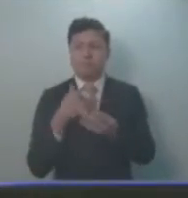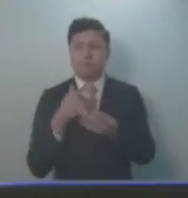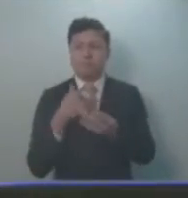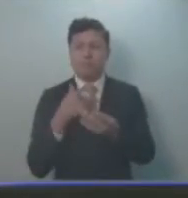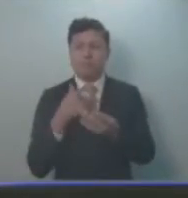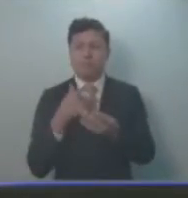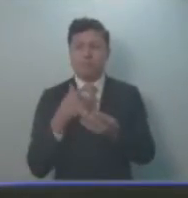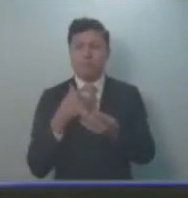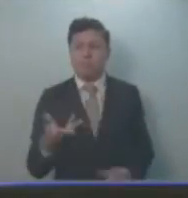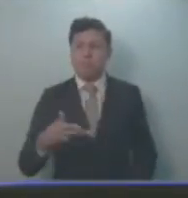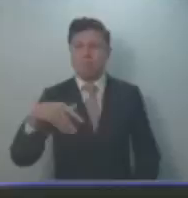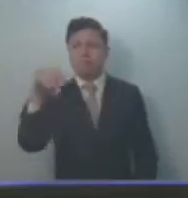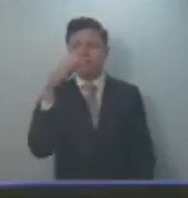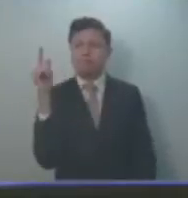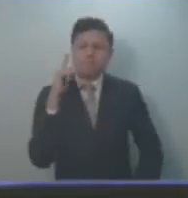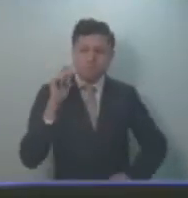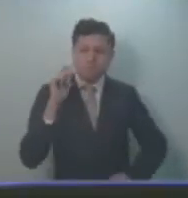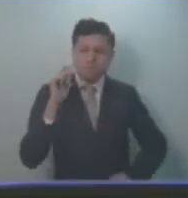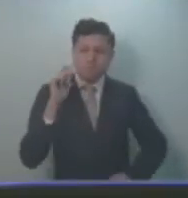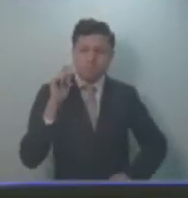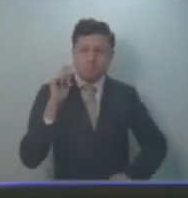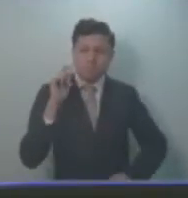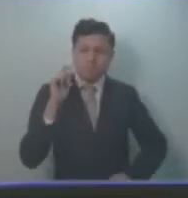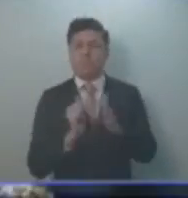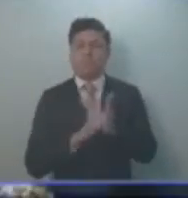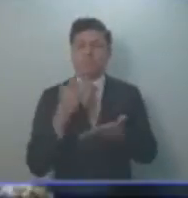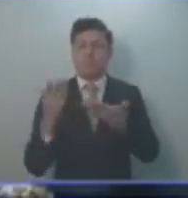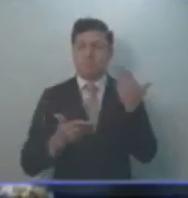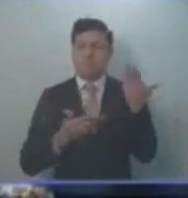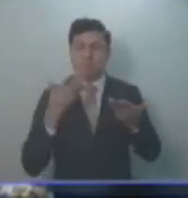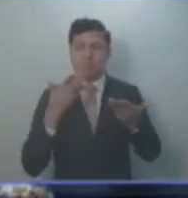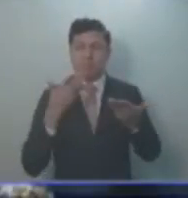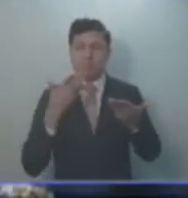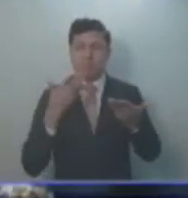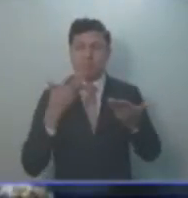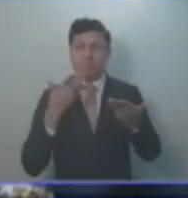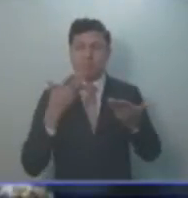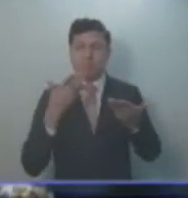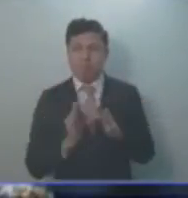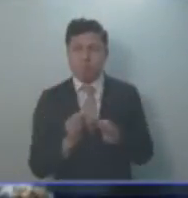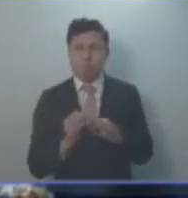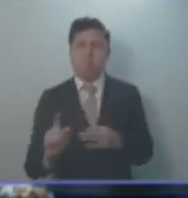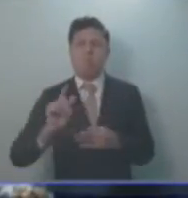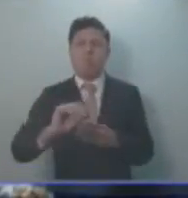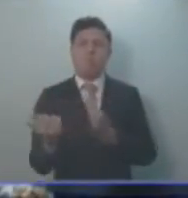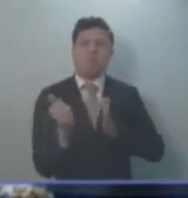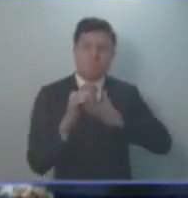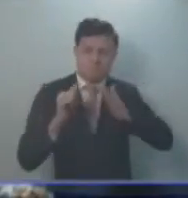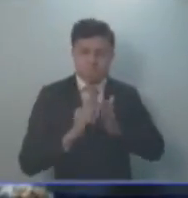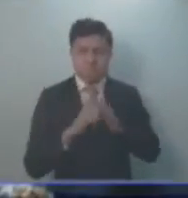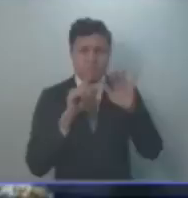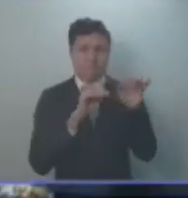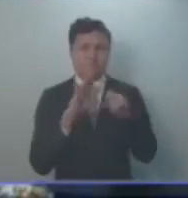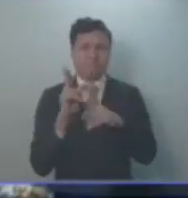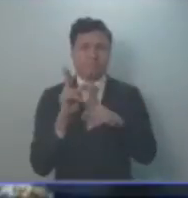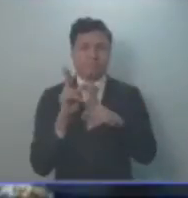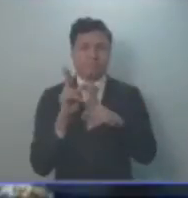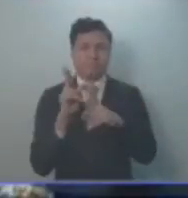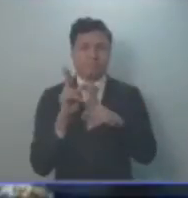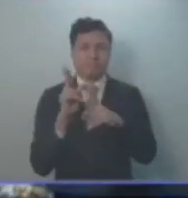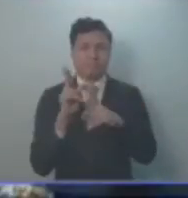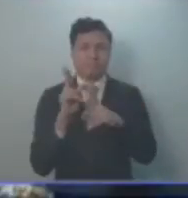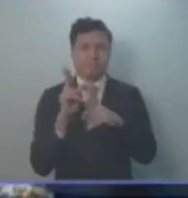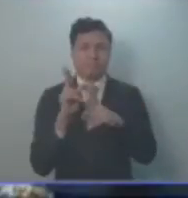del Estado y no se considera artículo de comercio. Asimismo, en su artículo 65 de la misma ley